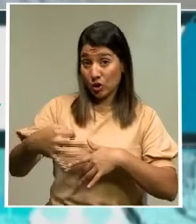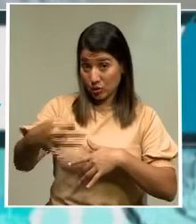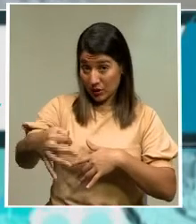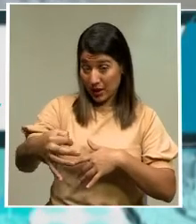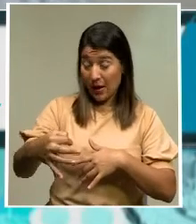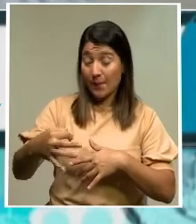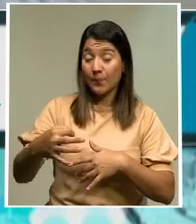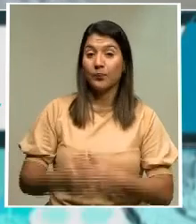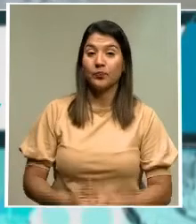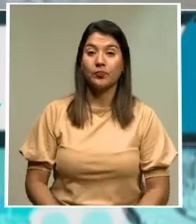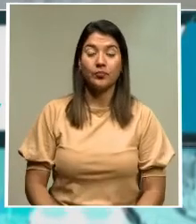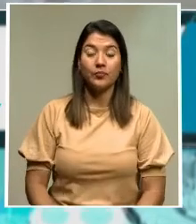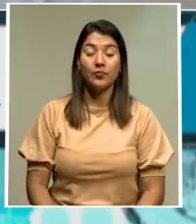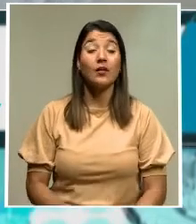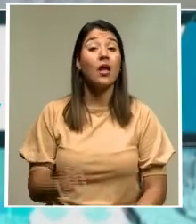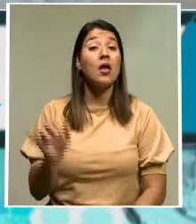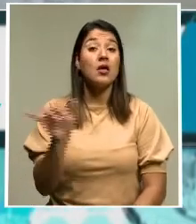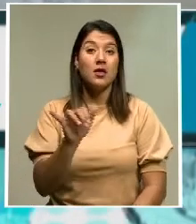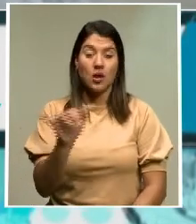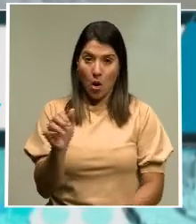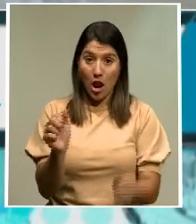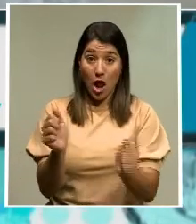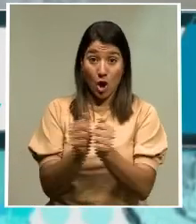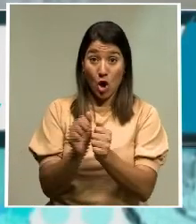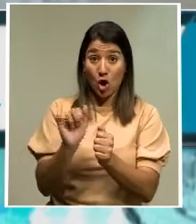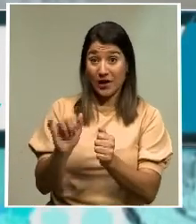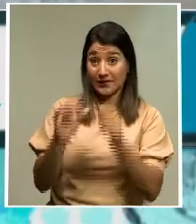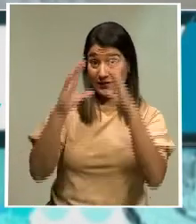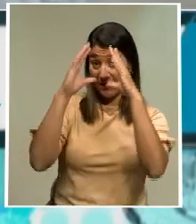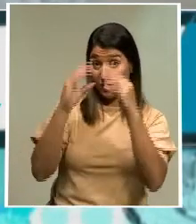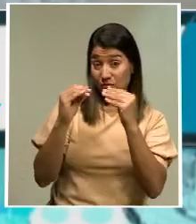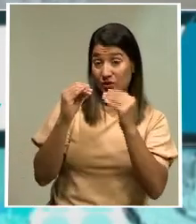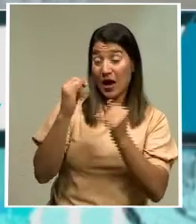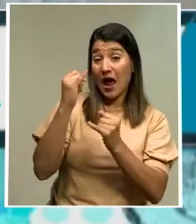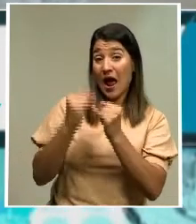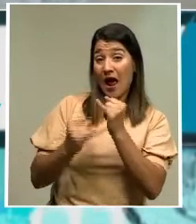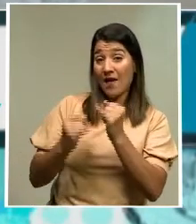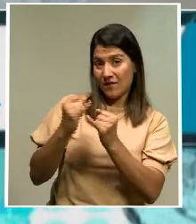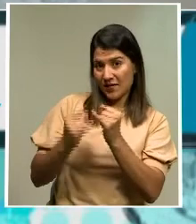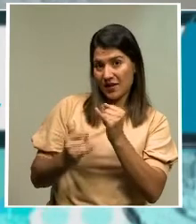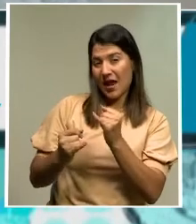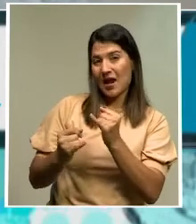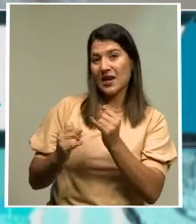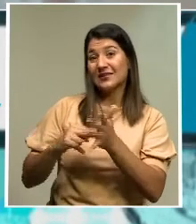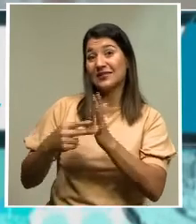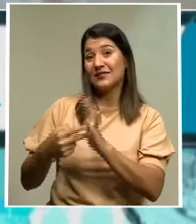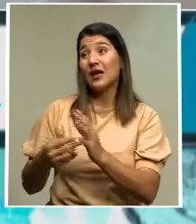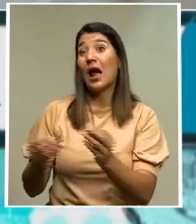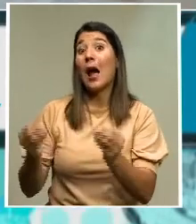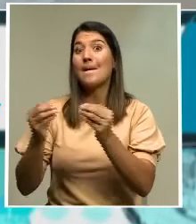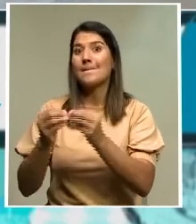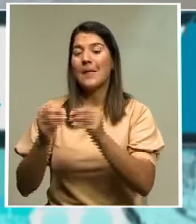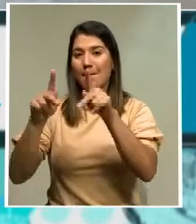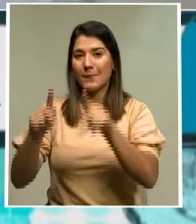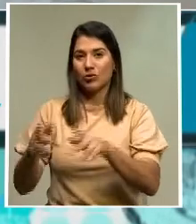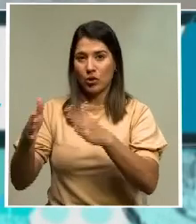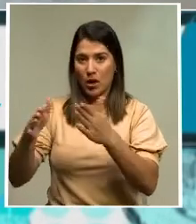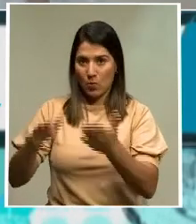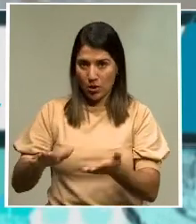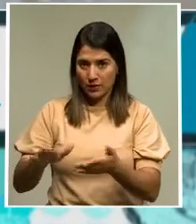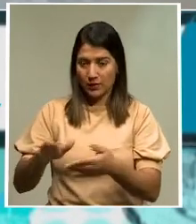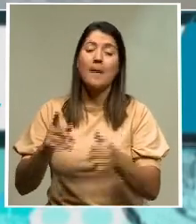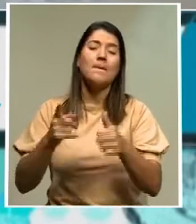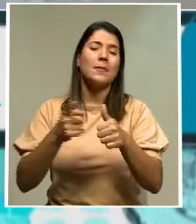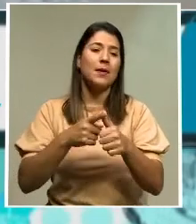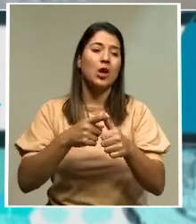la COVID-19. Igual con esto, pues finalmente termina condicionando un aumento en el número de muertos, en el número de internamiento primero y